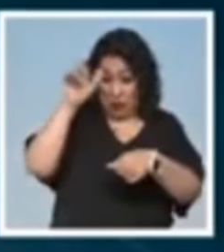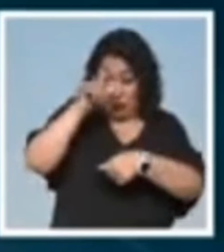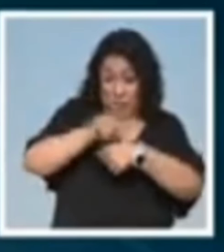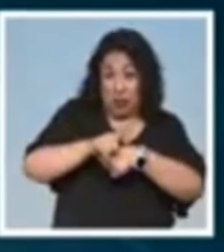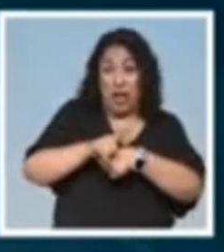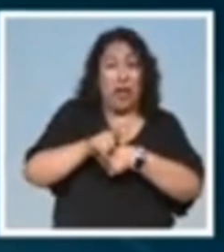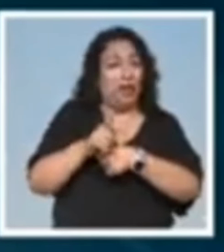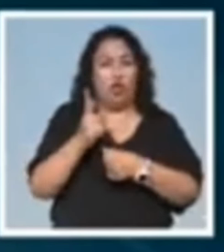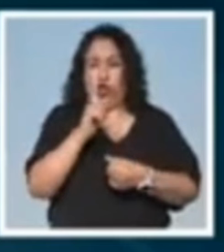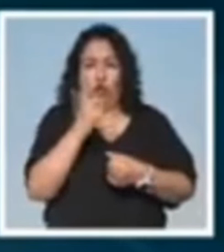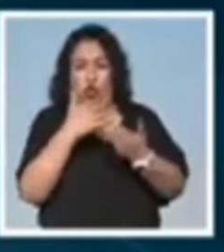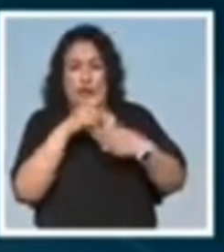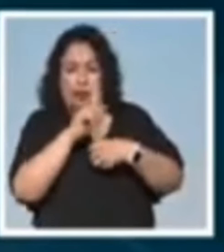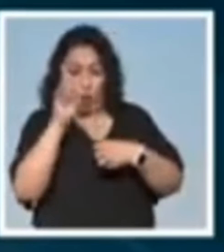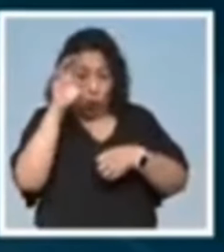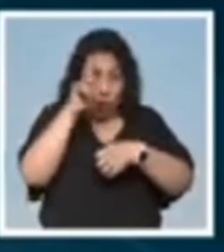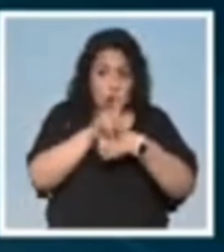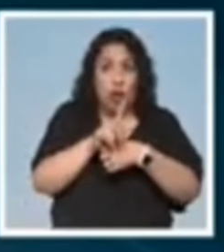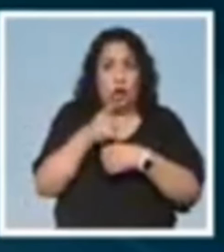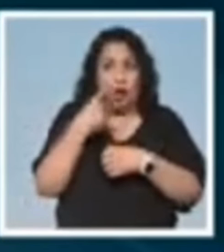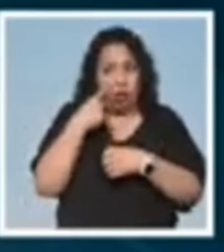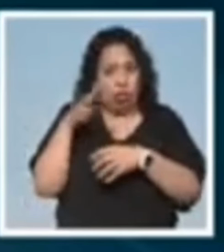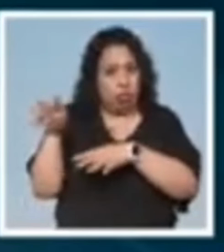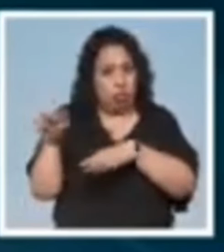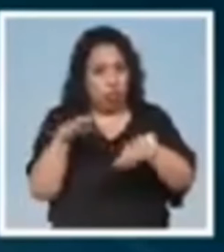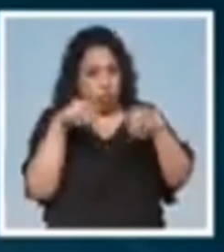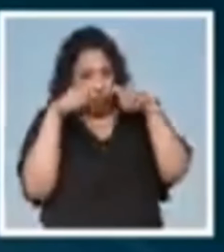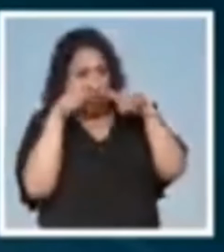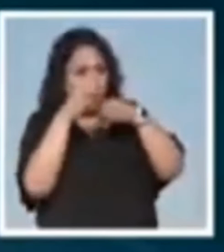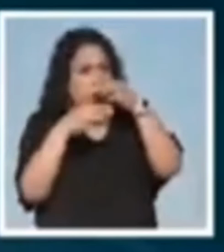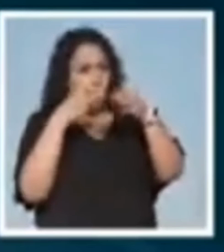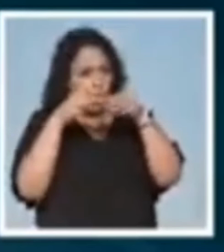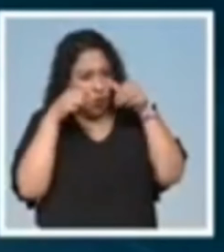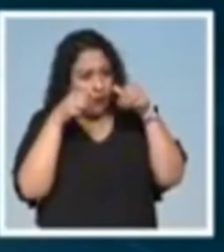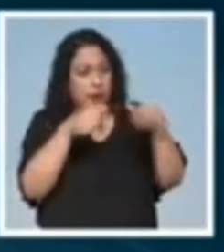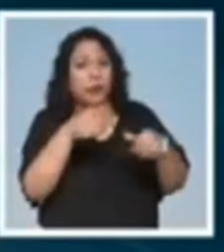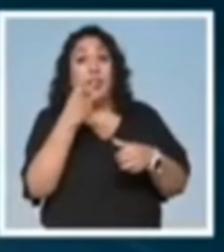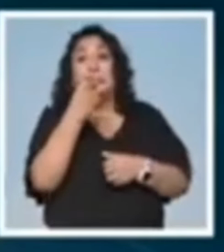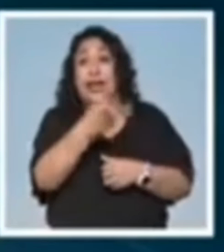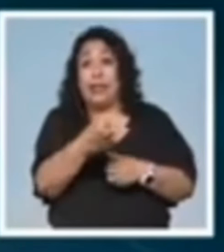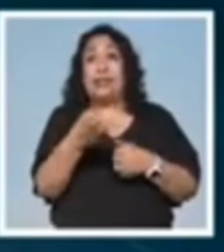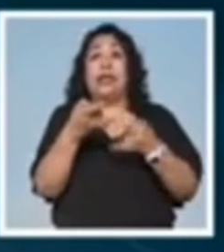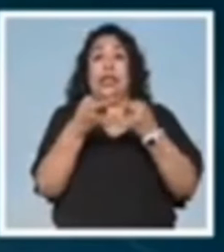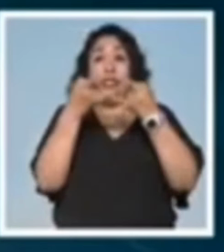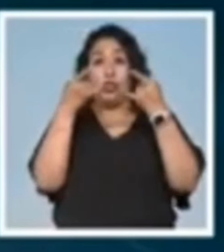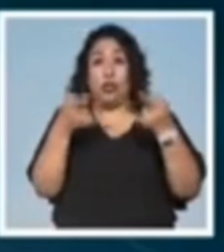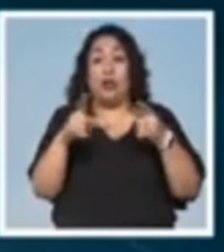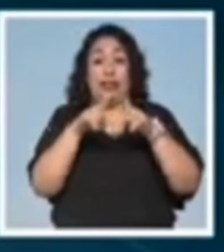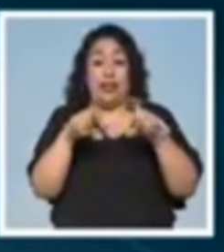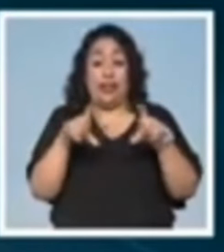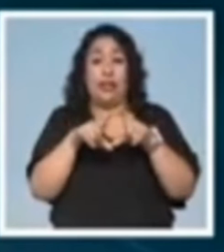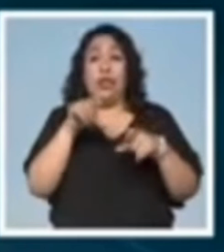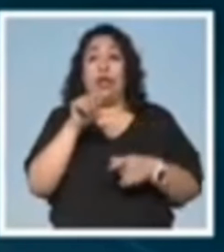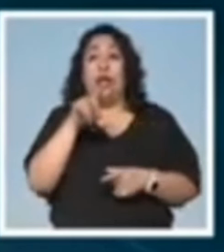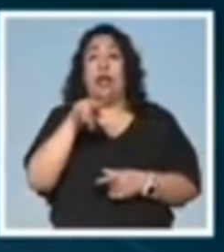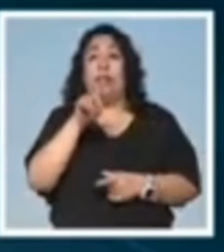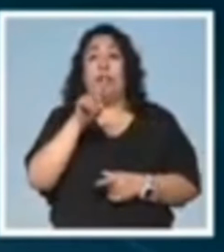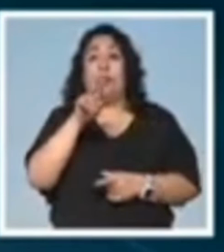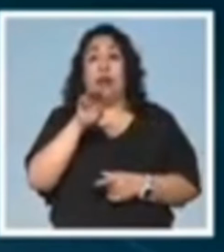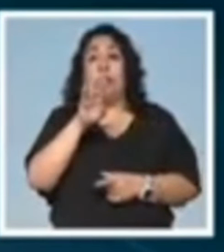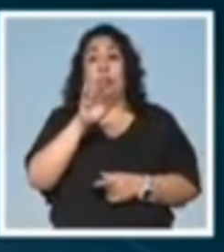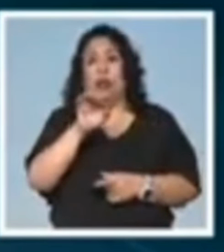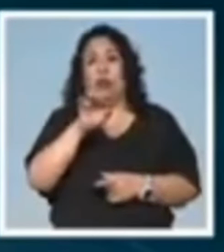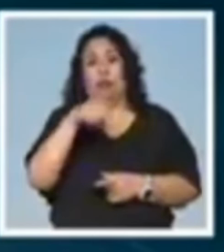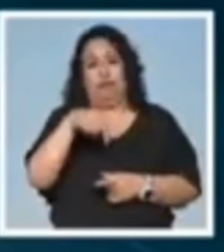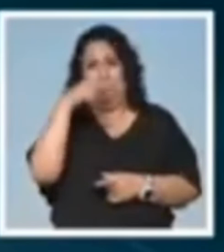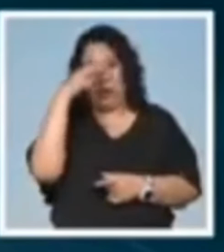no social, es un foco de atención mundial. Este momento histórico y el texto André Breton en México de